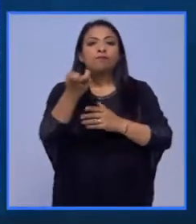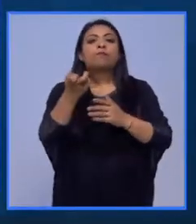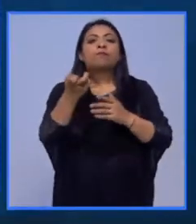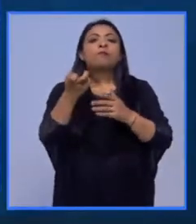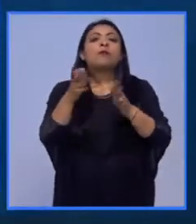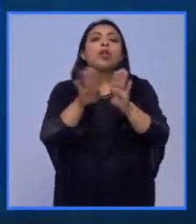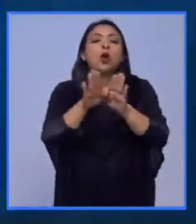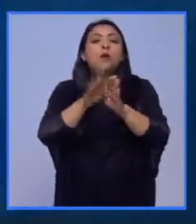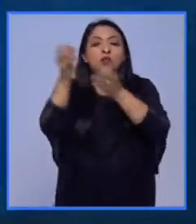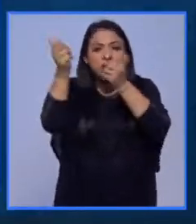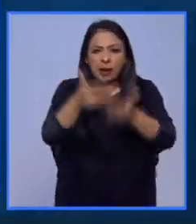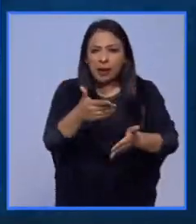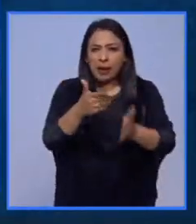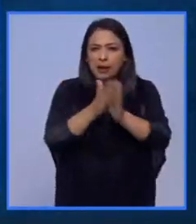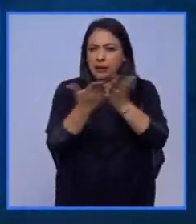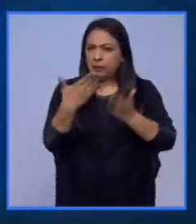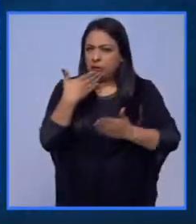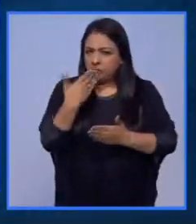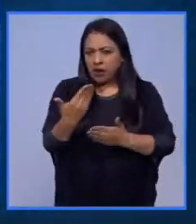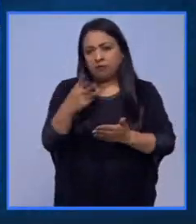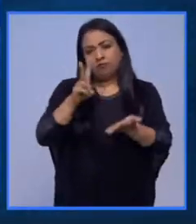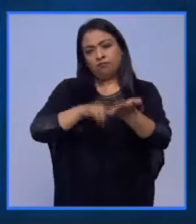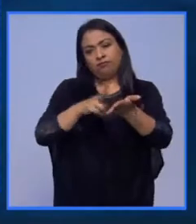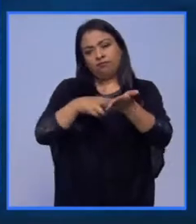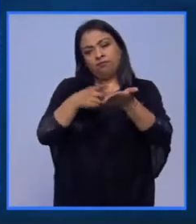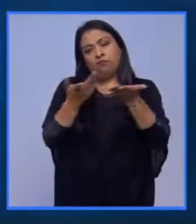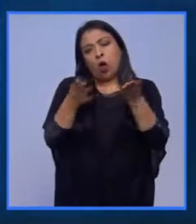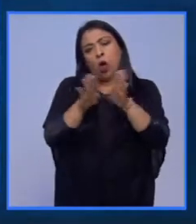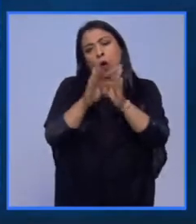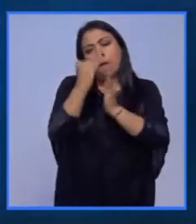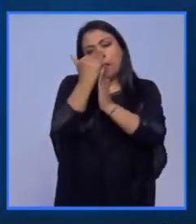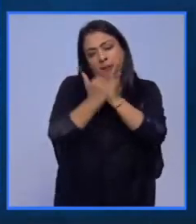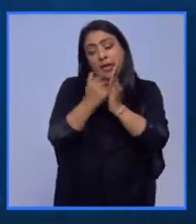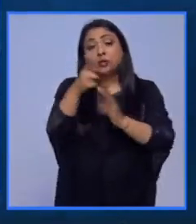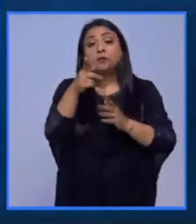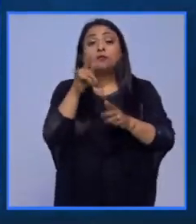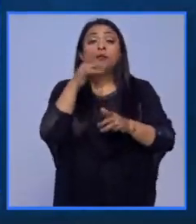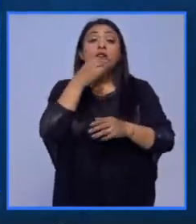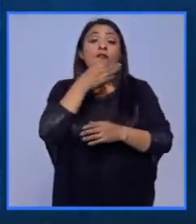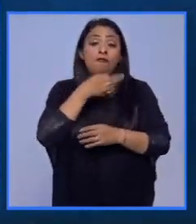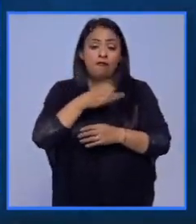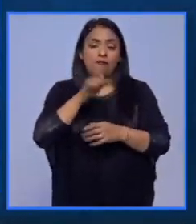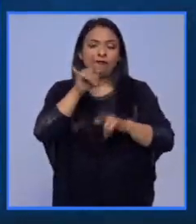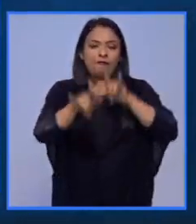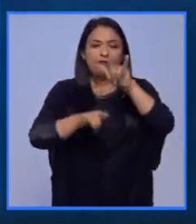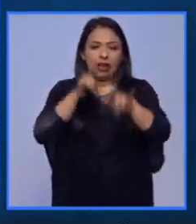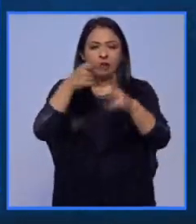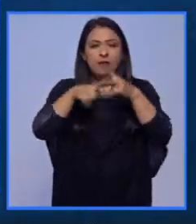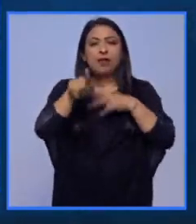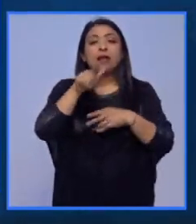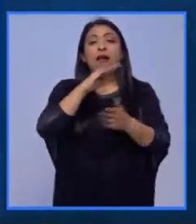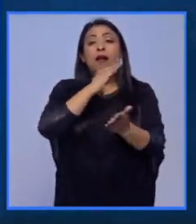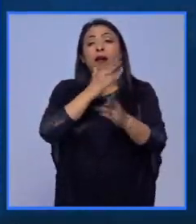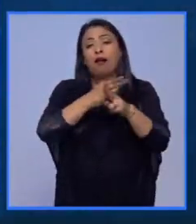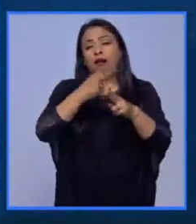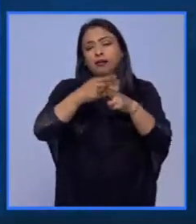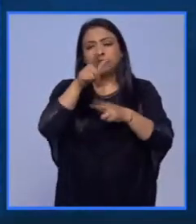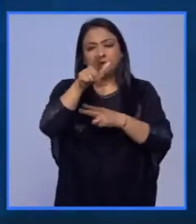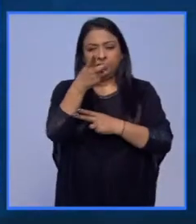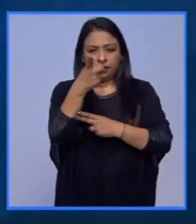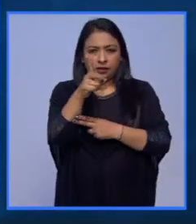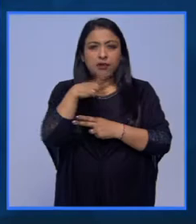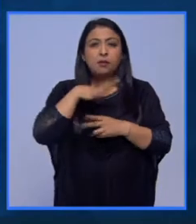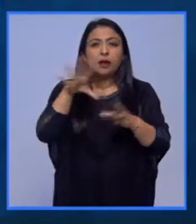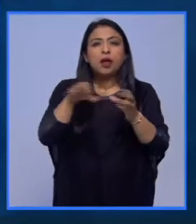traer buenos libros, pero a precios decentes. La feria, la cual será hasta el 17 de diciembre, reunirá escritores